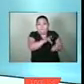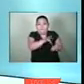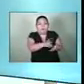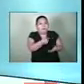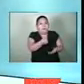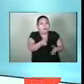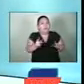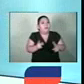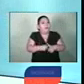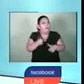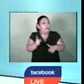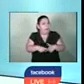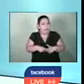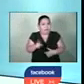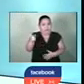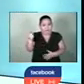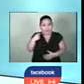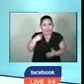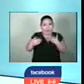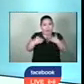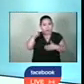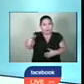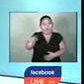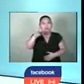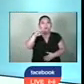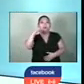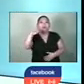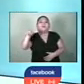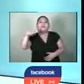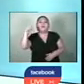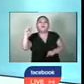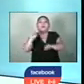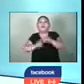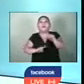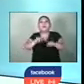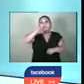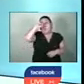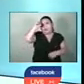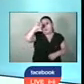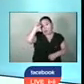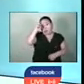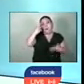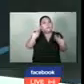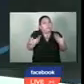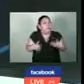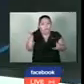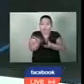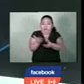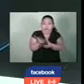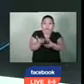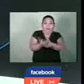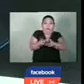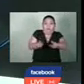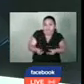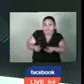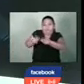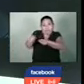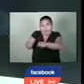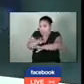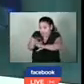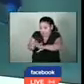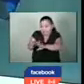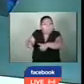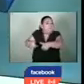por lo que no tenía por qué explicar esos $200,000 que él durante el periodo que le dieron pues presentó toda la documentación necesaria para